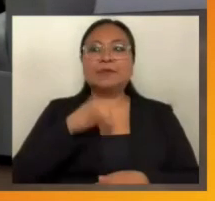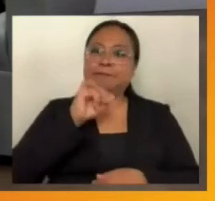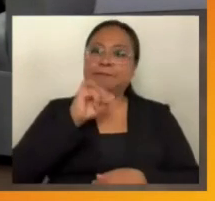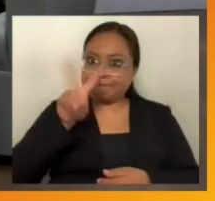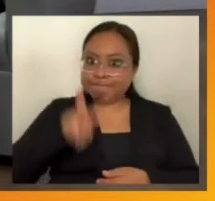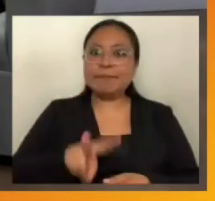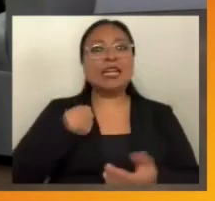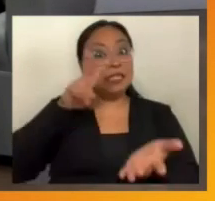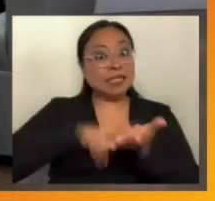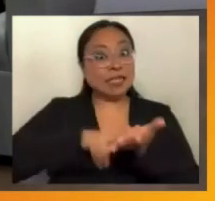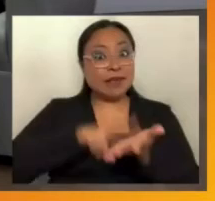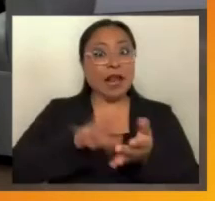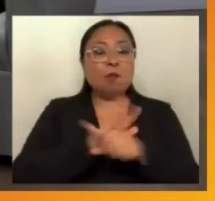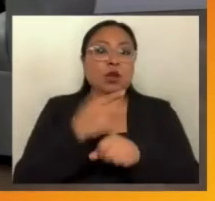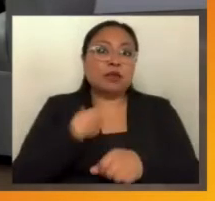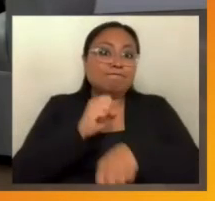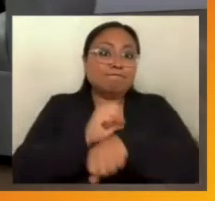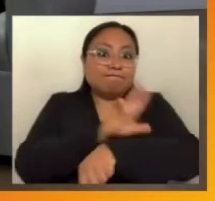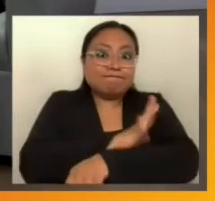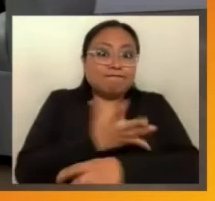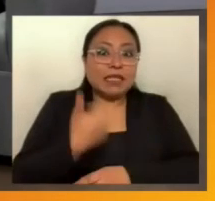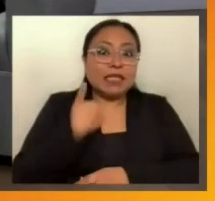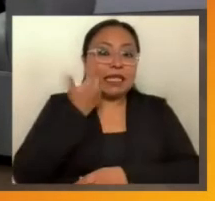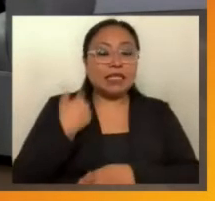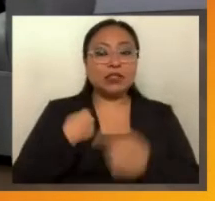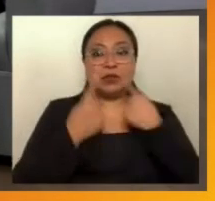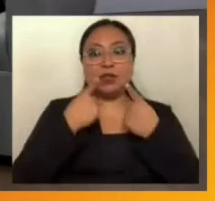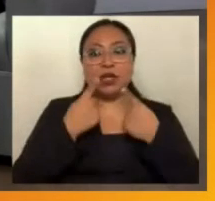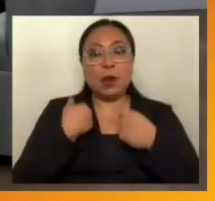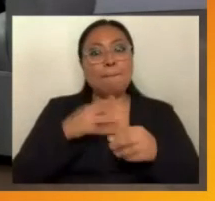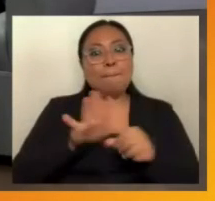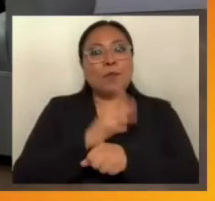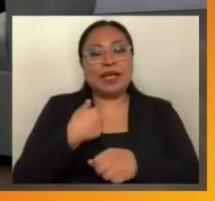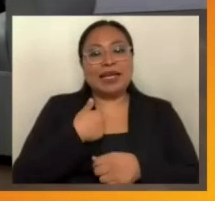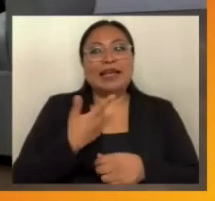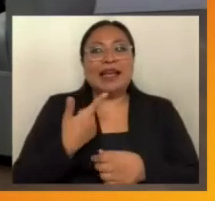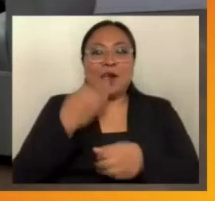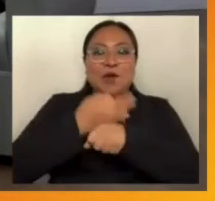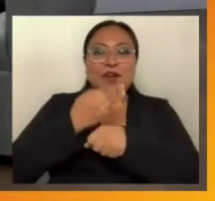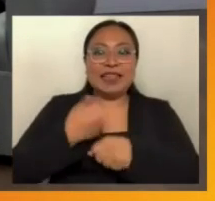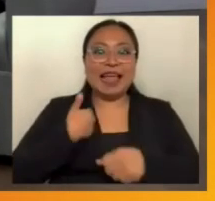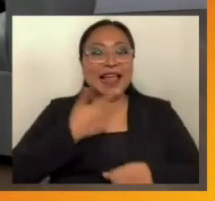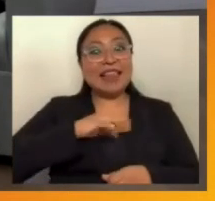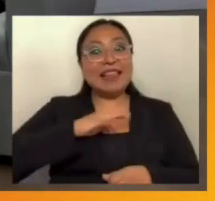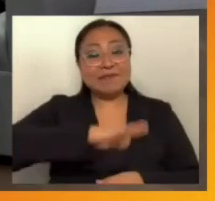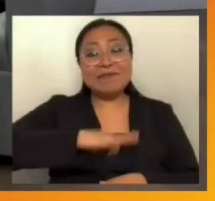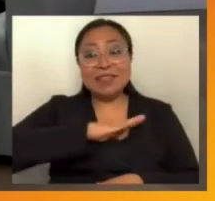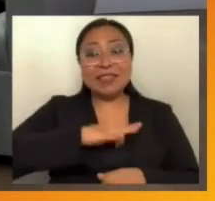de llorar, se vale llorar, porque pues hoy lloro de felicidad, de que